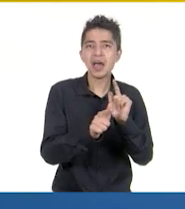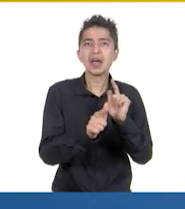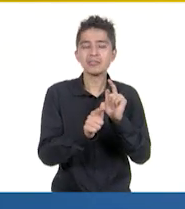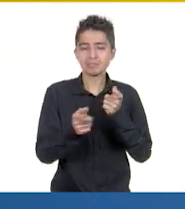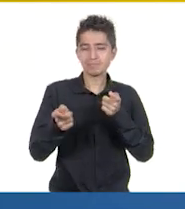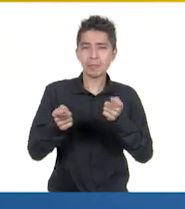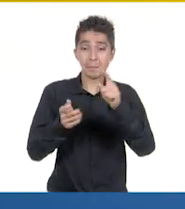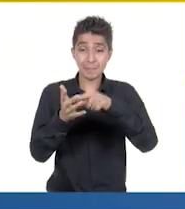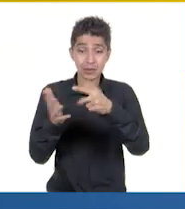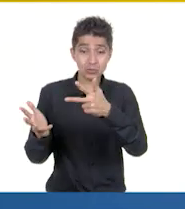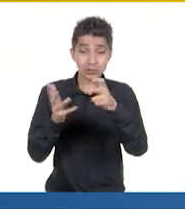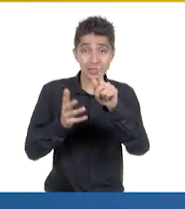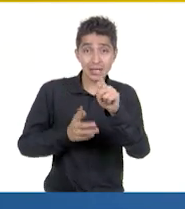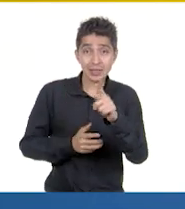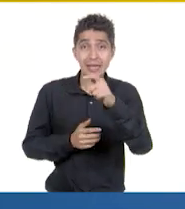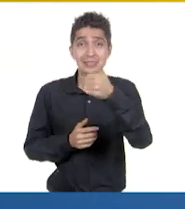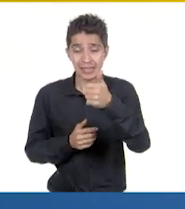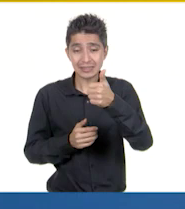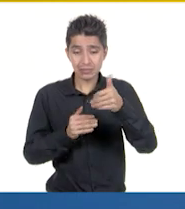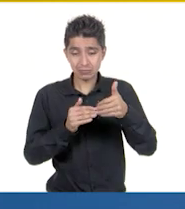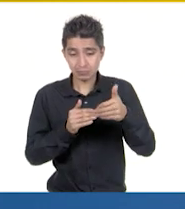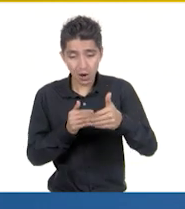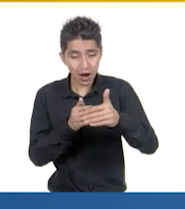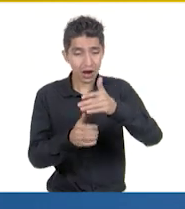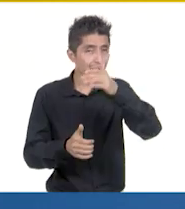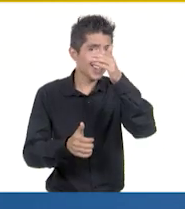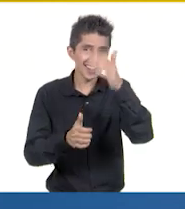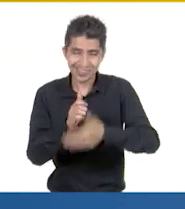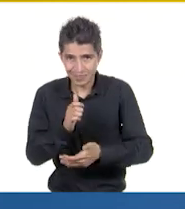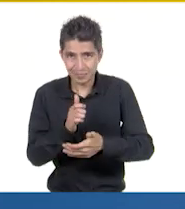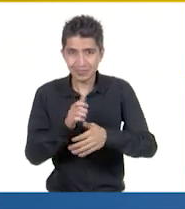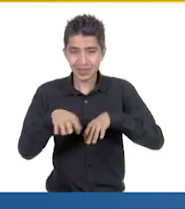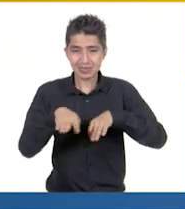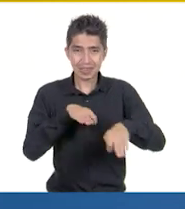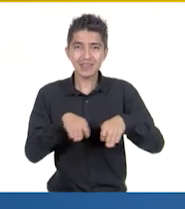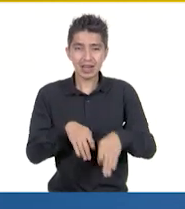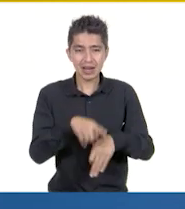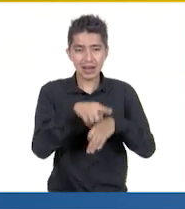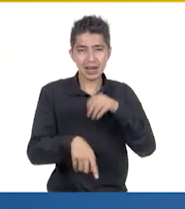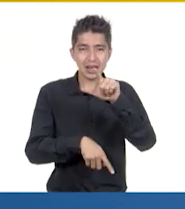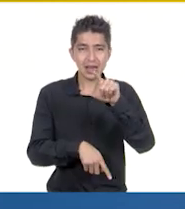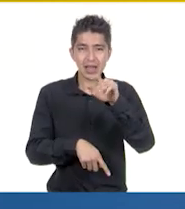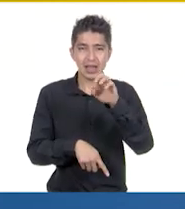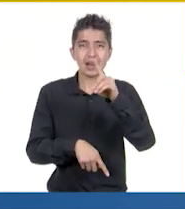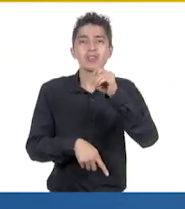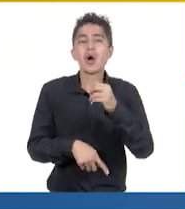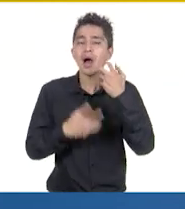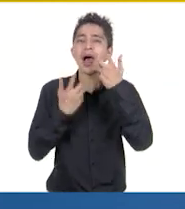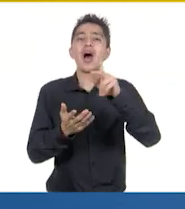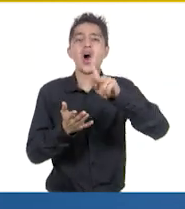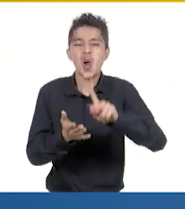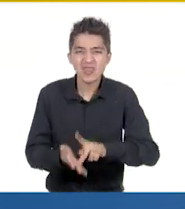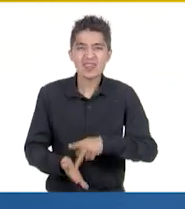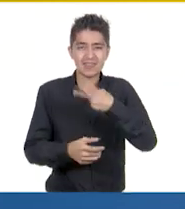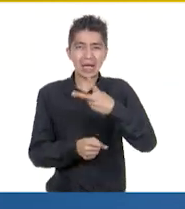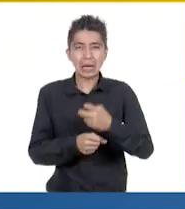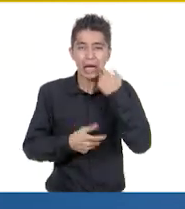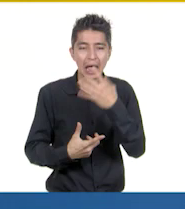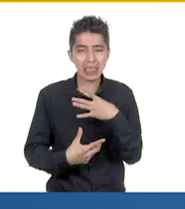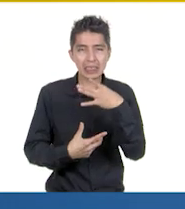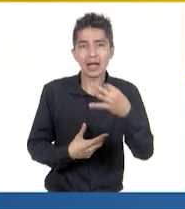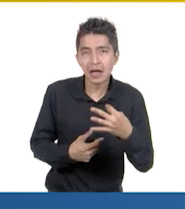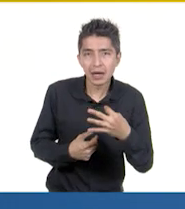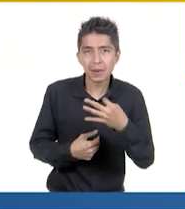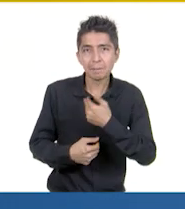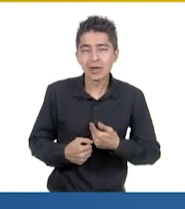llegar 1876, año en el que concluiría la administración de Lerdo, él intentó reelegirse y ante esto Porfirio